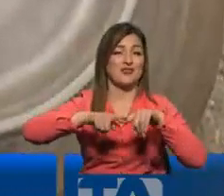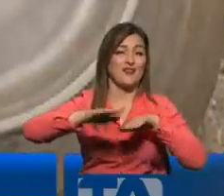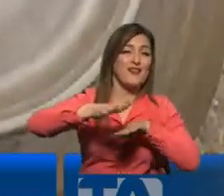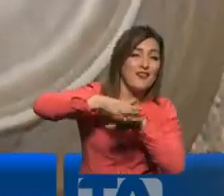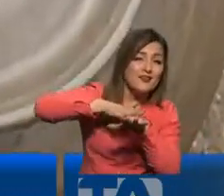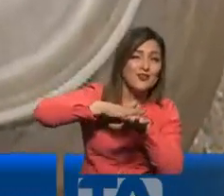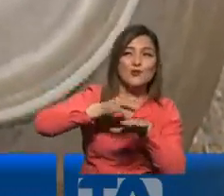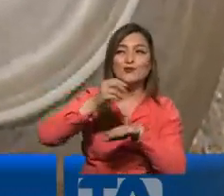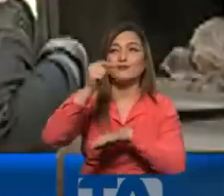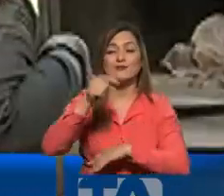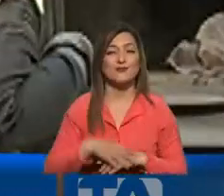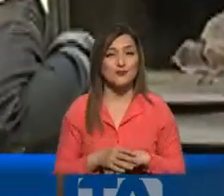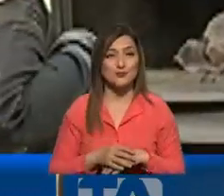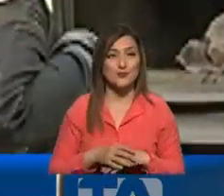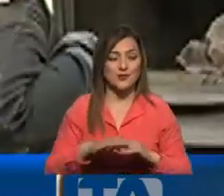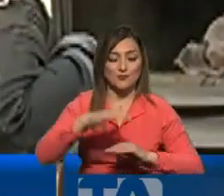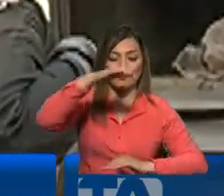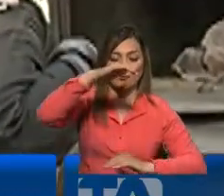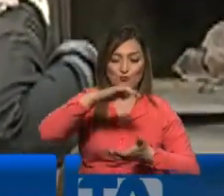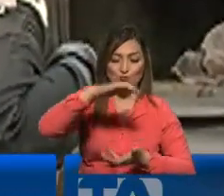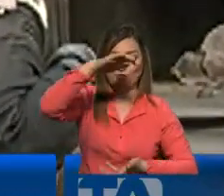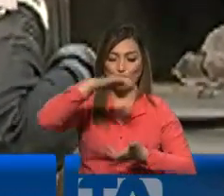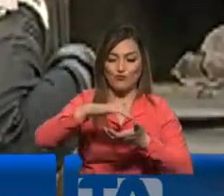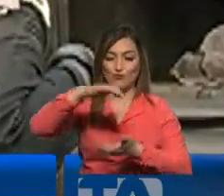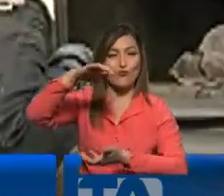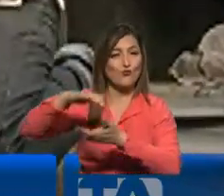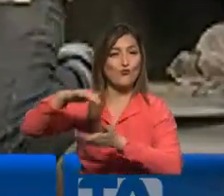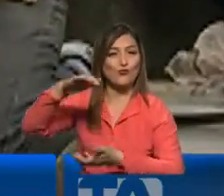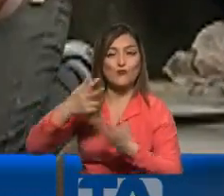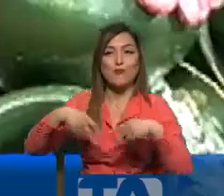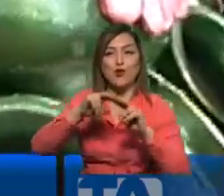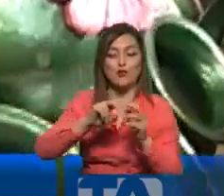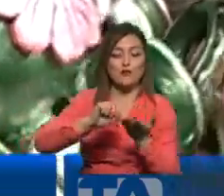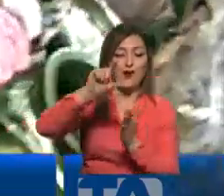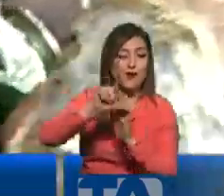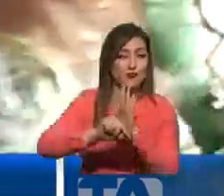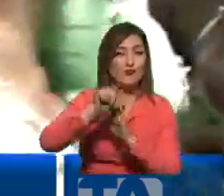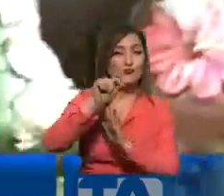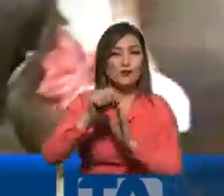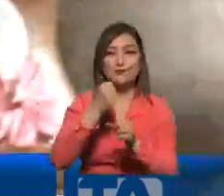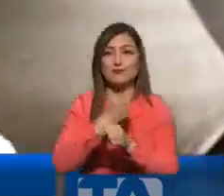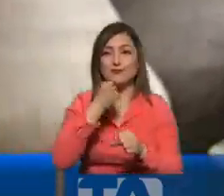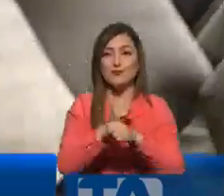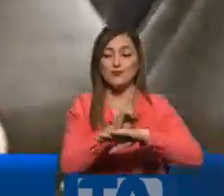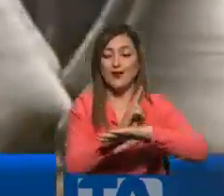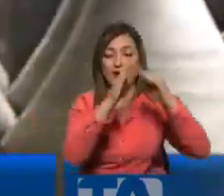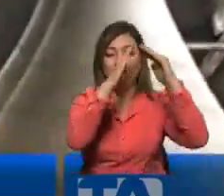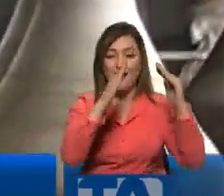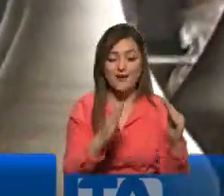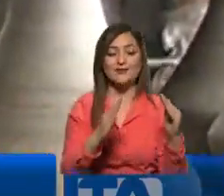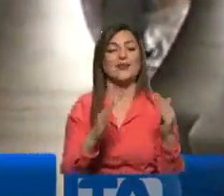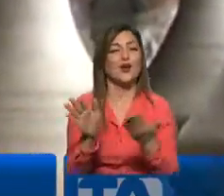Los tamaños varían y sus costos también. Estos trabajos sirven para adornar las casas, usar en la cocina o como un